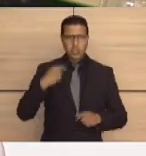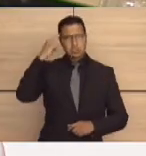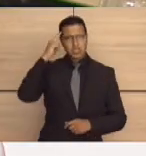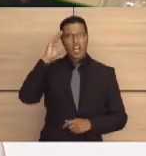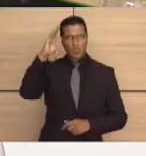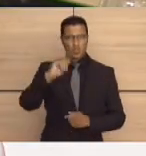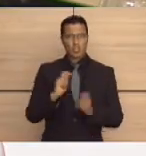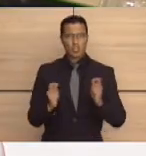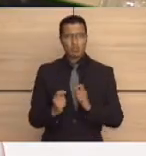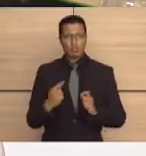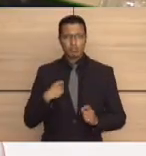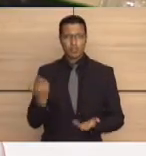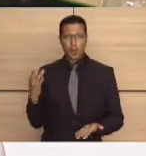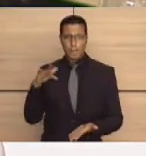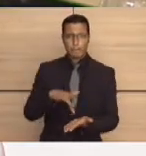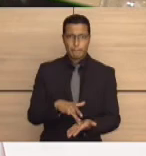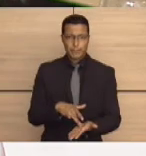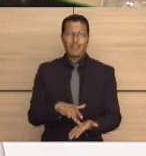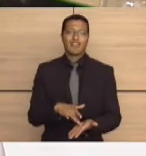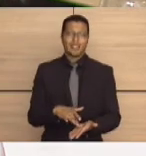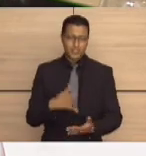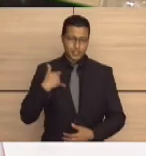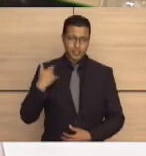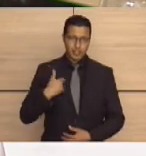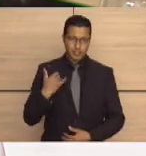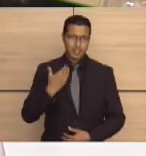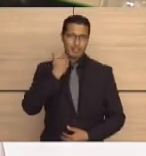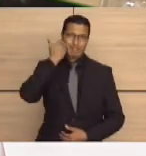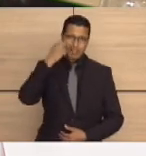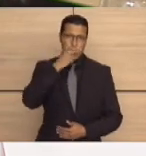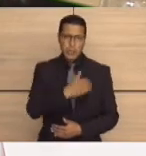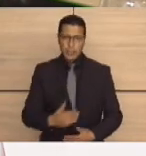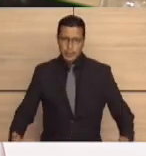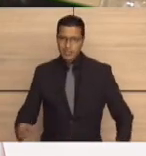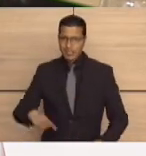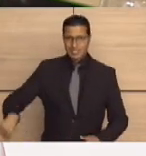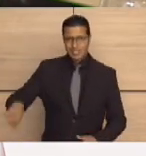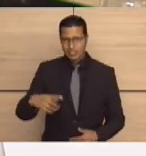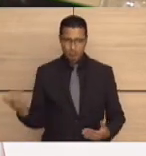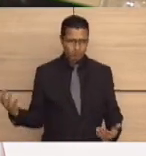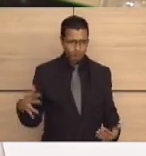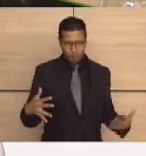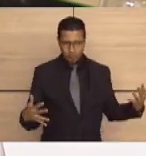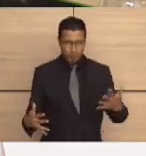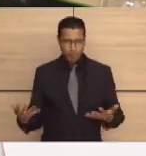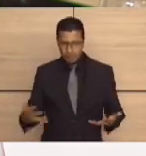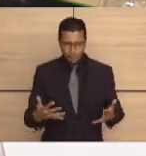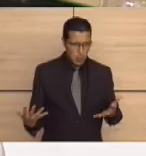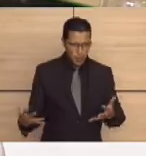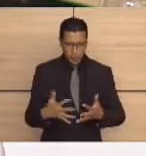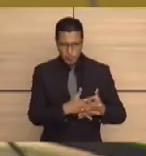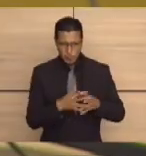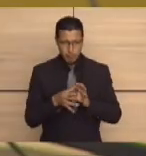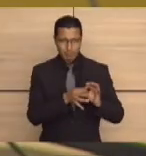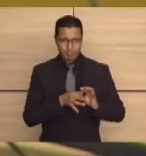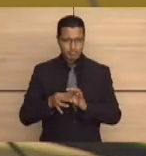debemos hacer parte de él. Los jóvenes, adultos, niños, estamos tomando las banderas para poder hacer parte de este cambio, pero también necesitamos